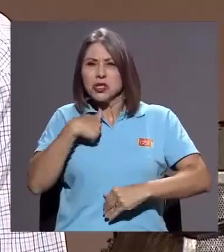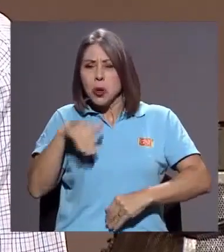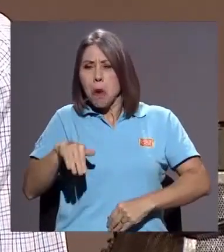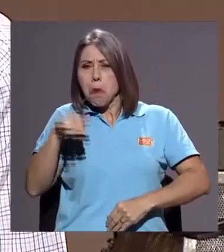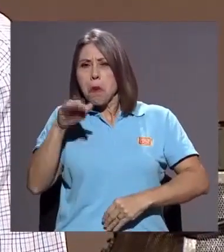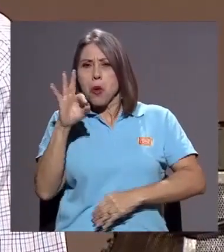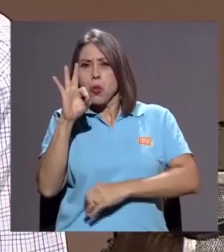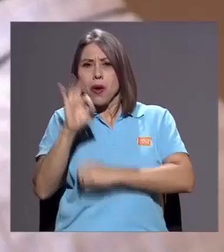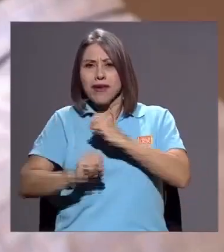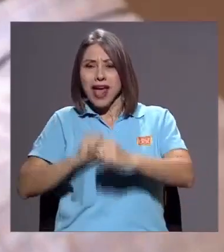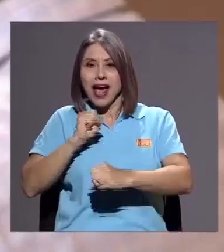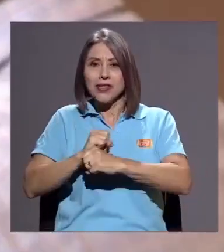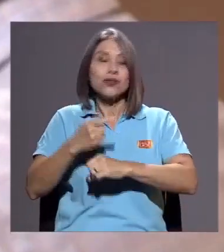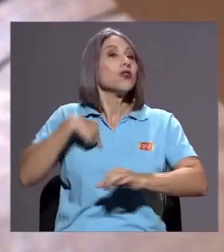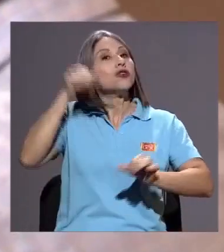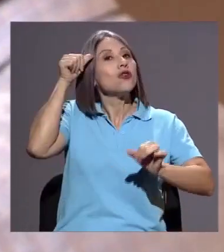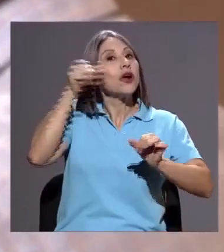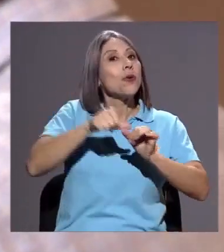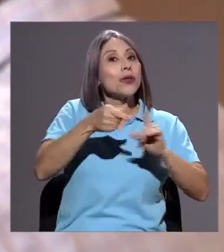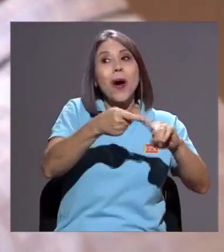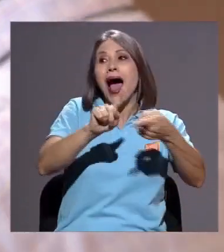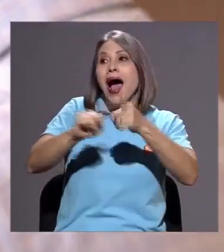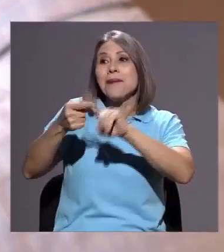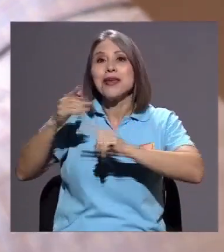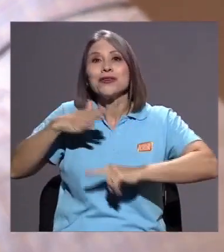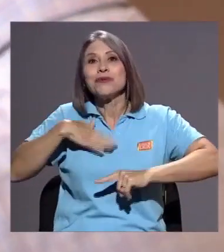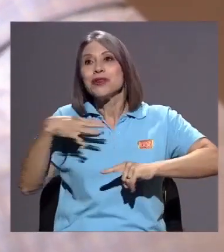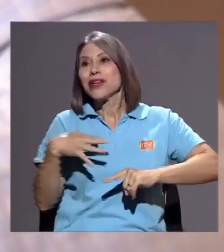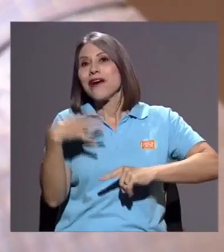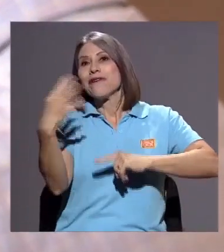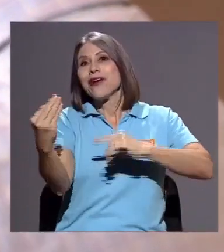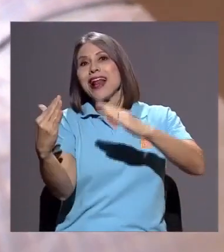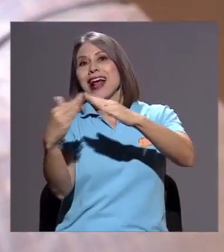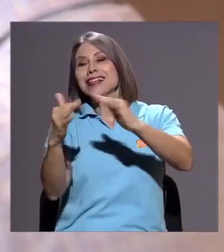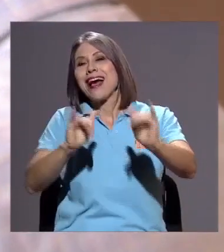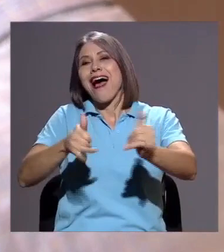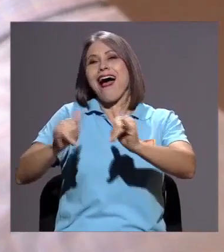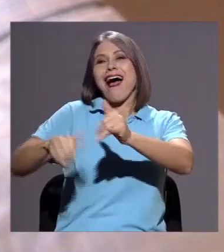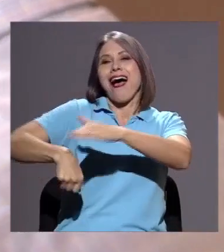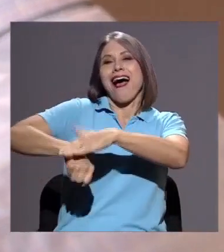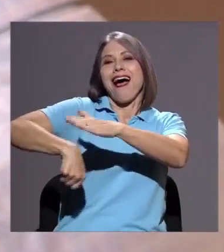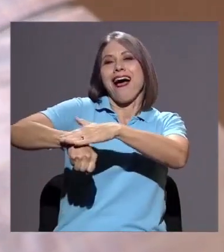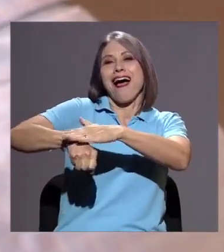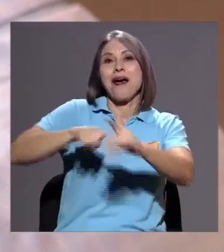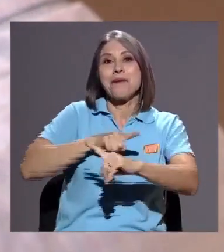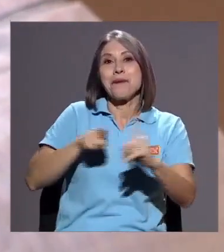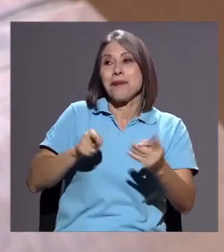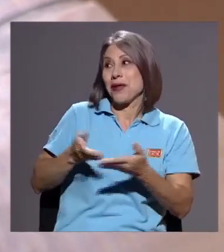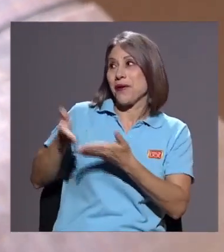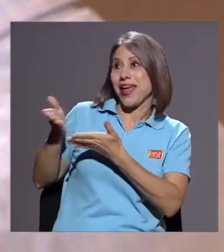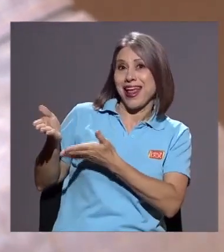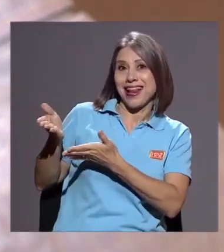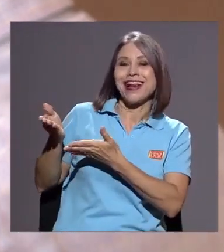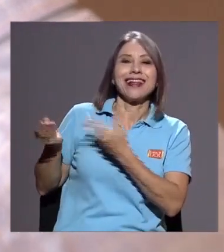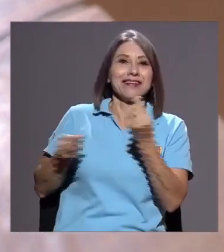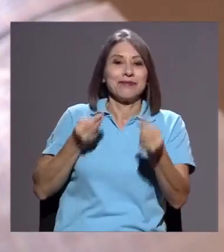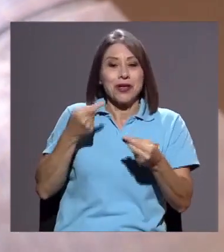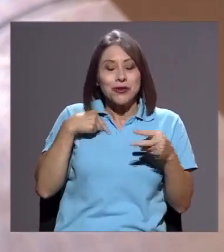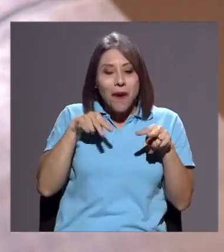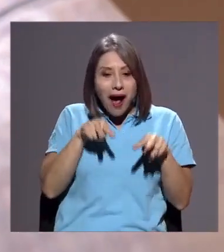que mis amigos jugando fútbol afuera y aquí con la guía de Guti, yo observando al